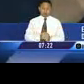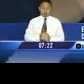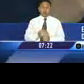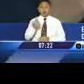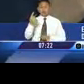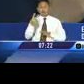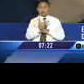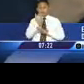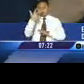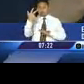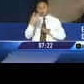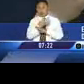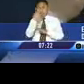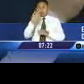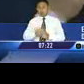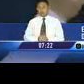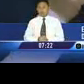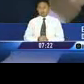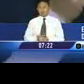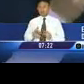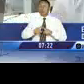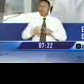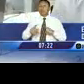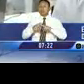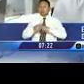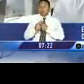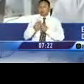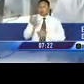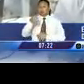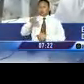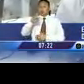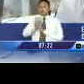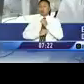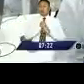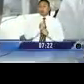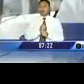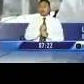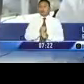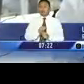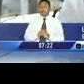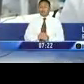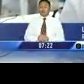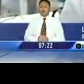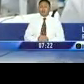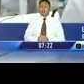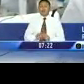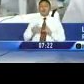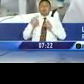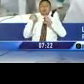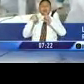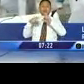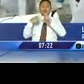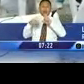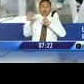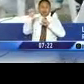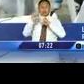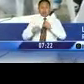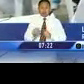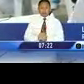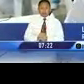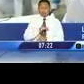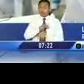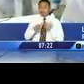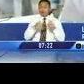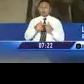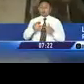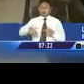refuerzo a partir de los 18 años de edad. Ahorita estamos con la vacuna Sinovac y Pfizer. Todos nuestros puntos masivos están con los